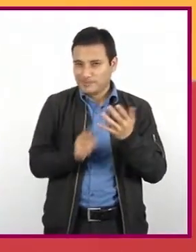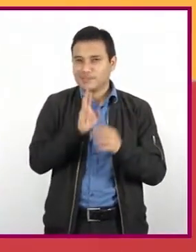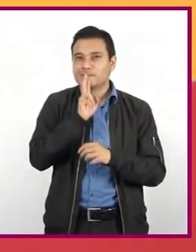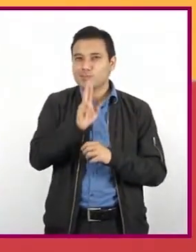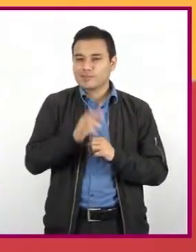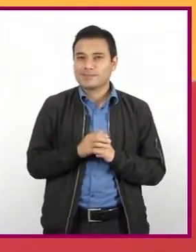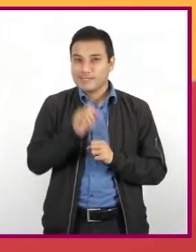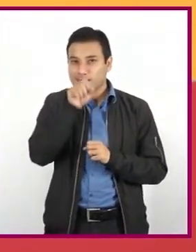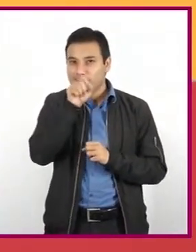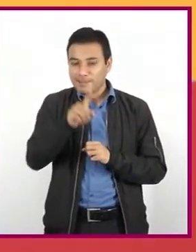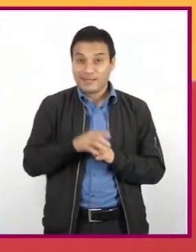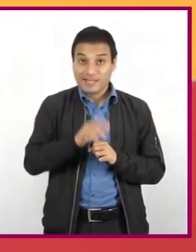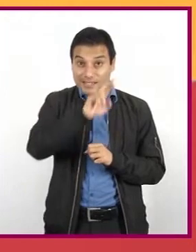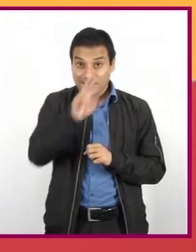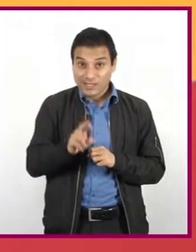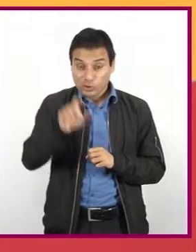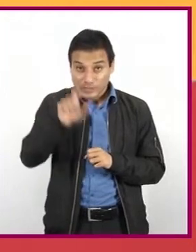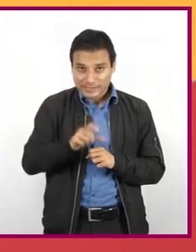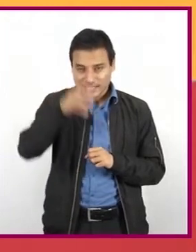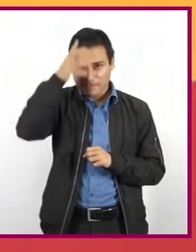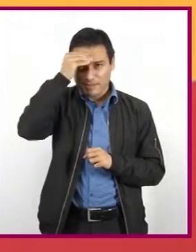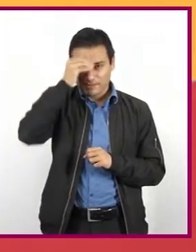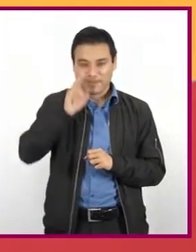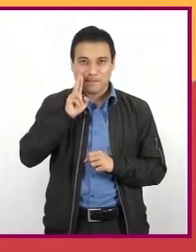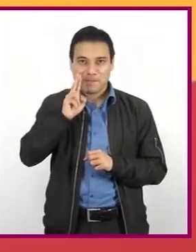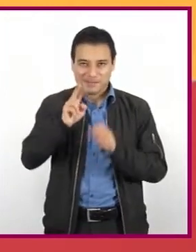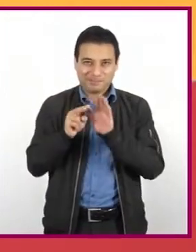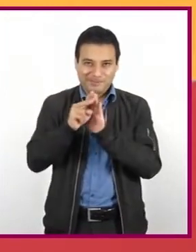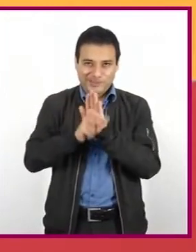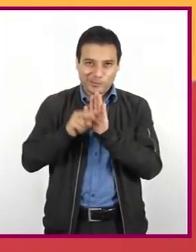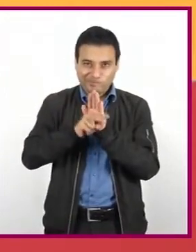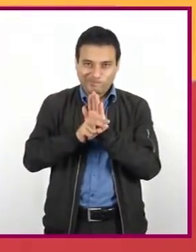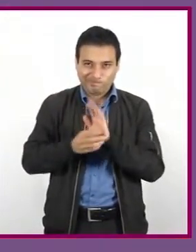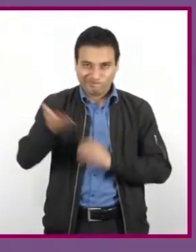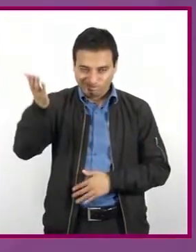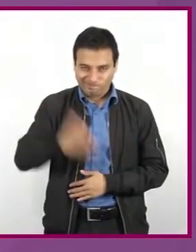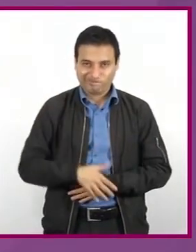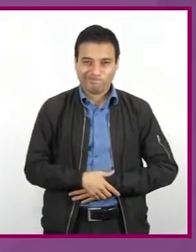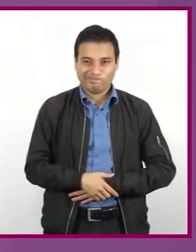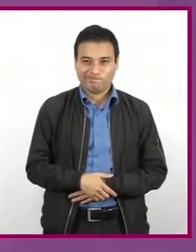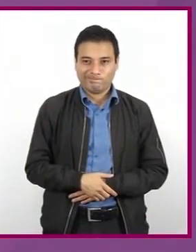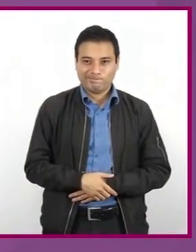más sobre los rayos X, veamos el siguiente material audiovisual.